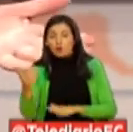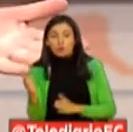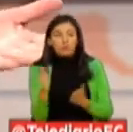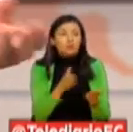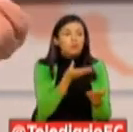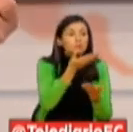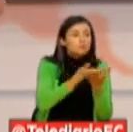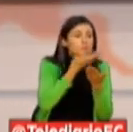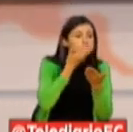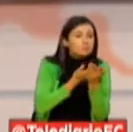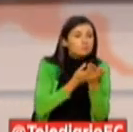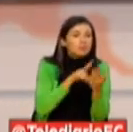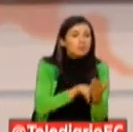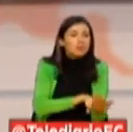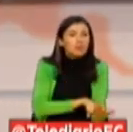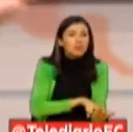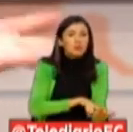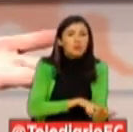llama